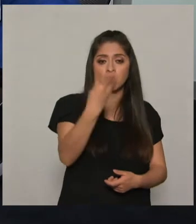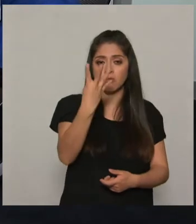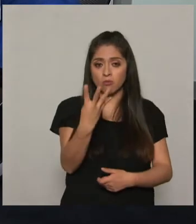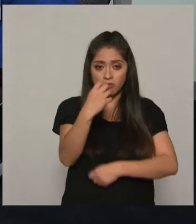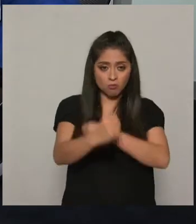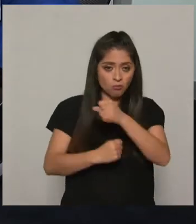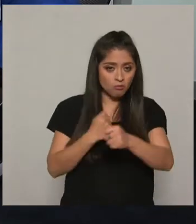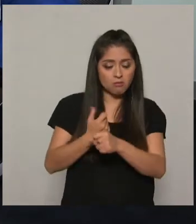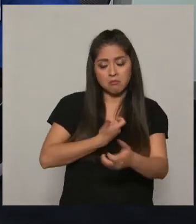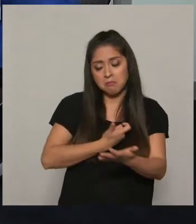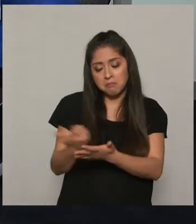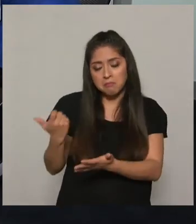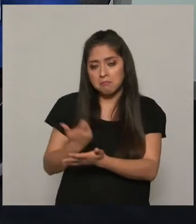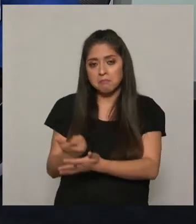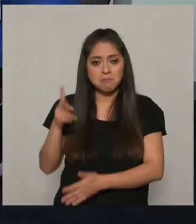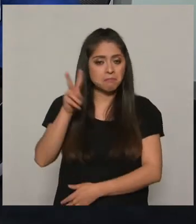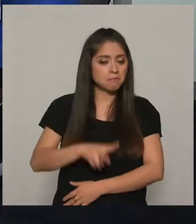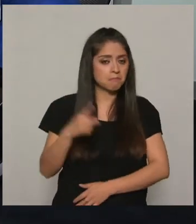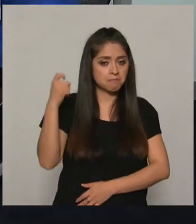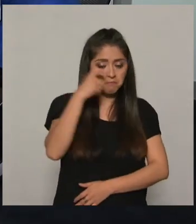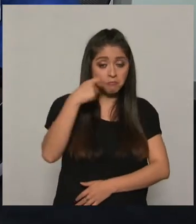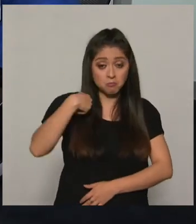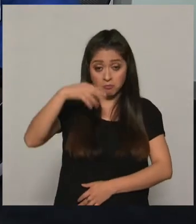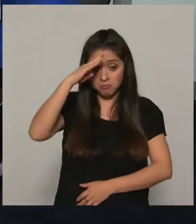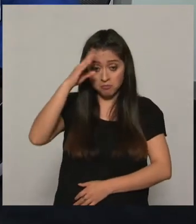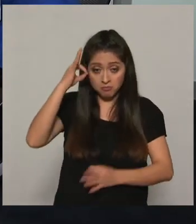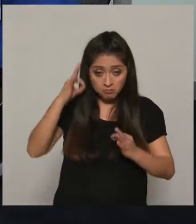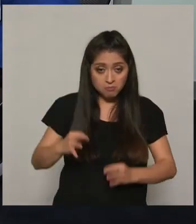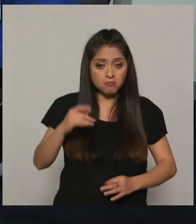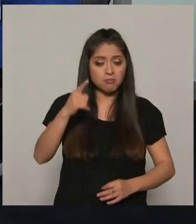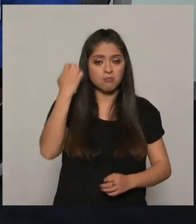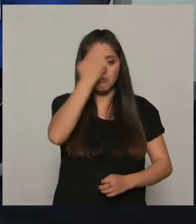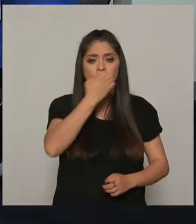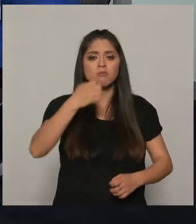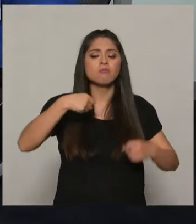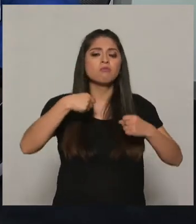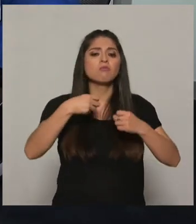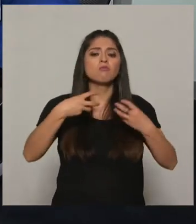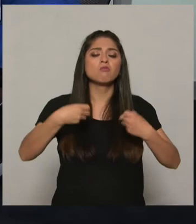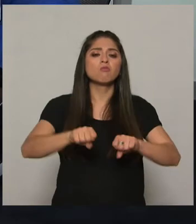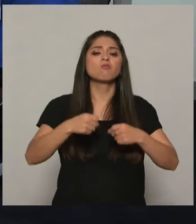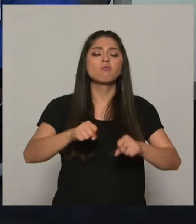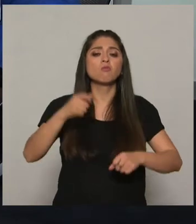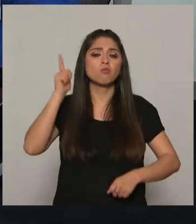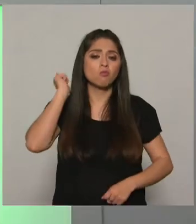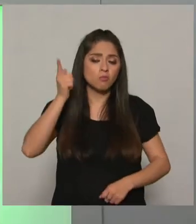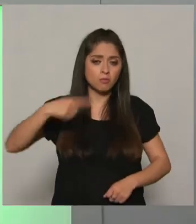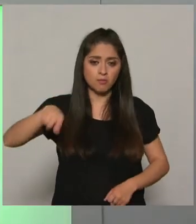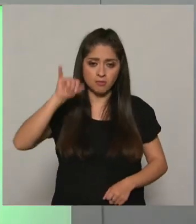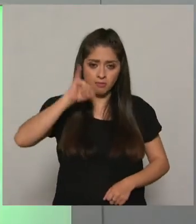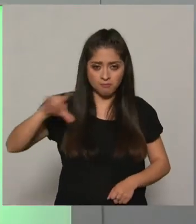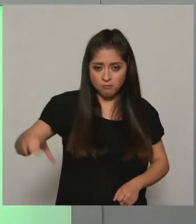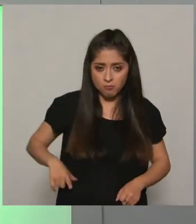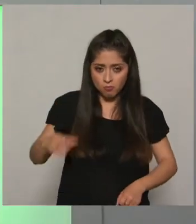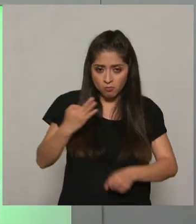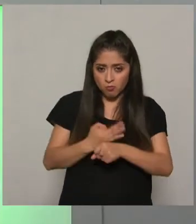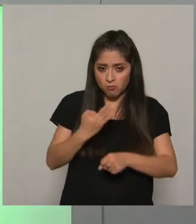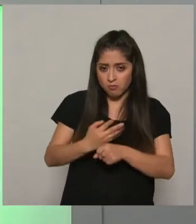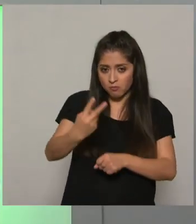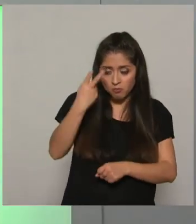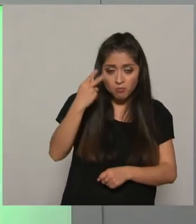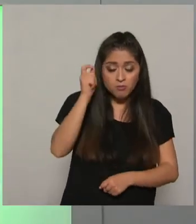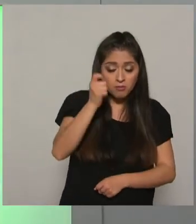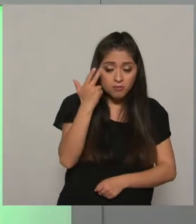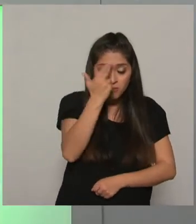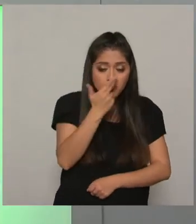de pagar. Y me parece muy bien que haya una motoescuela, nada más que si le echo un ojo, me gustaría que la funcionaria, pues, si nos está escuchando, pues echar un